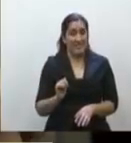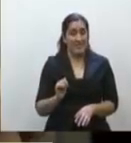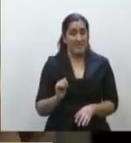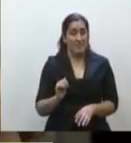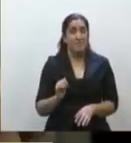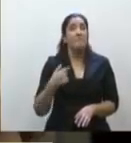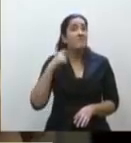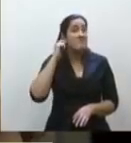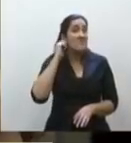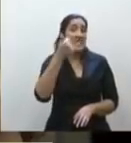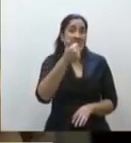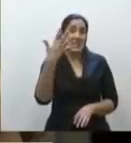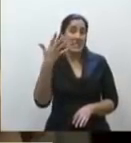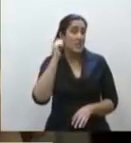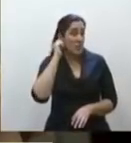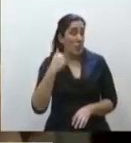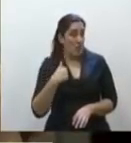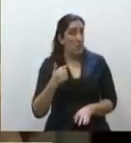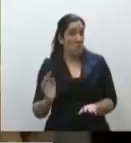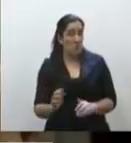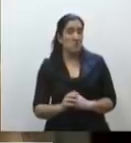y tengo 65 años.